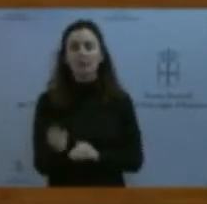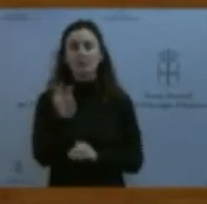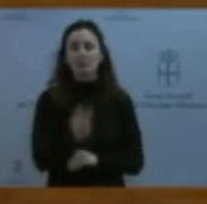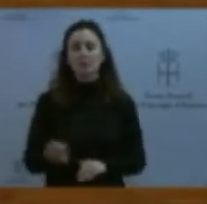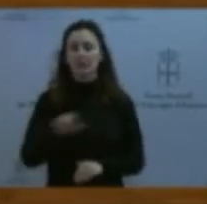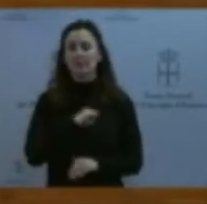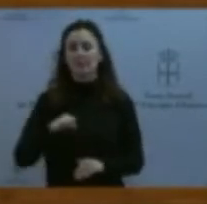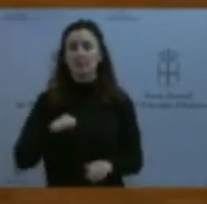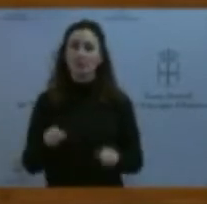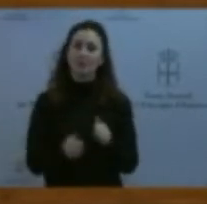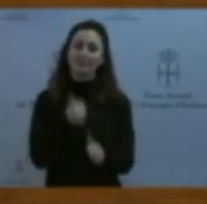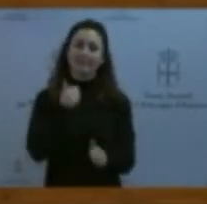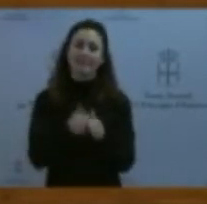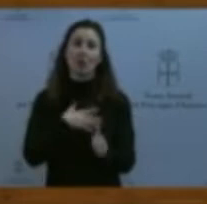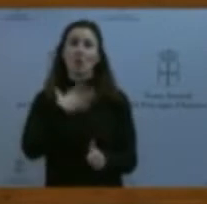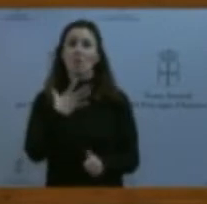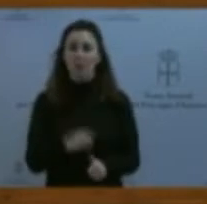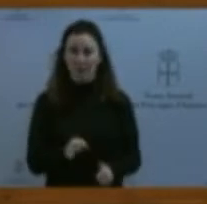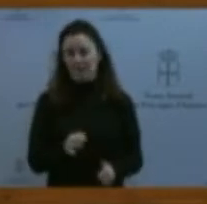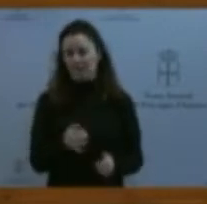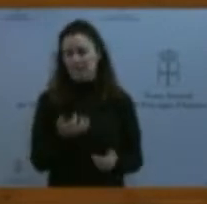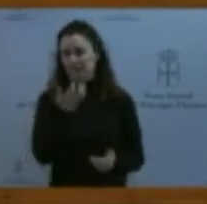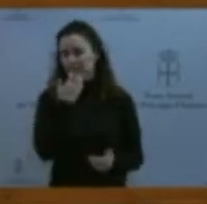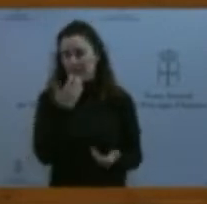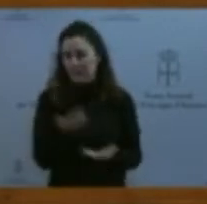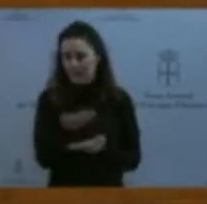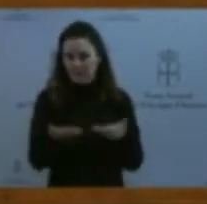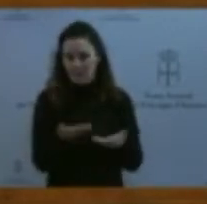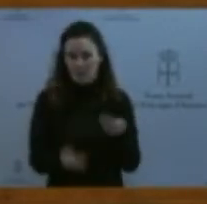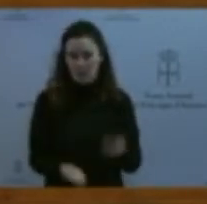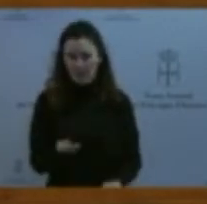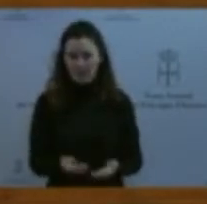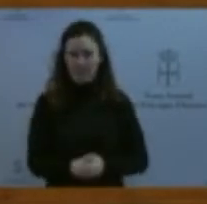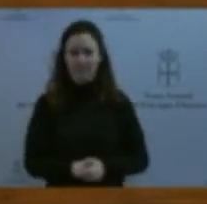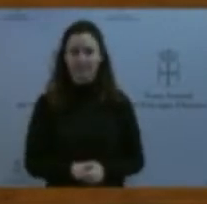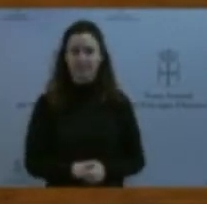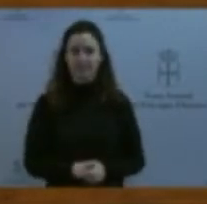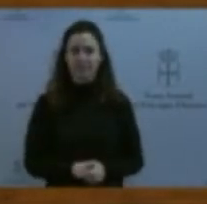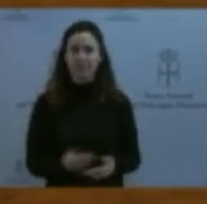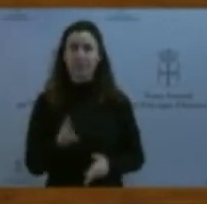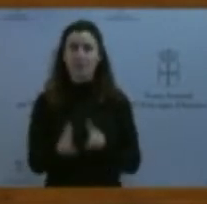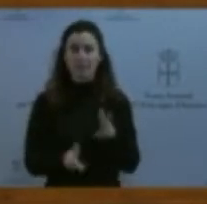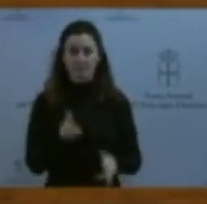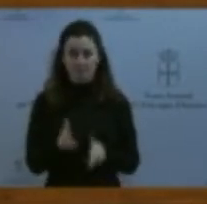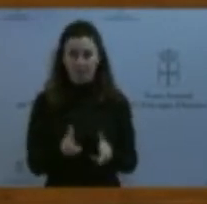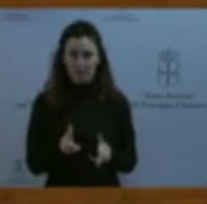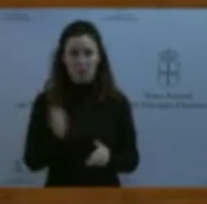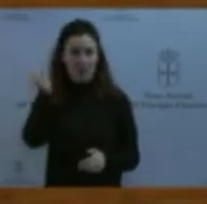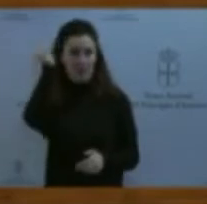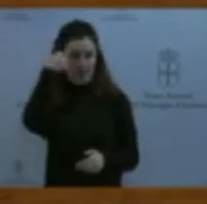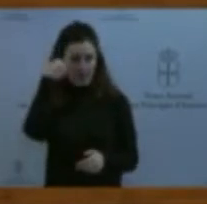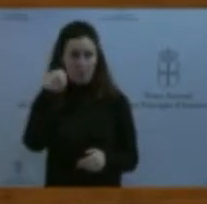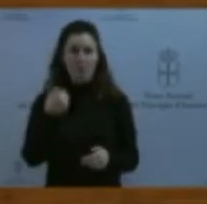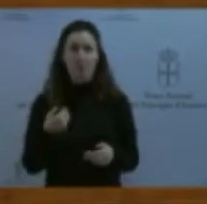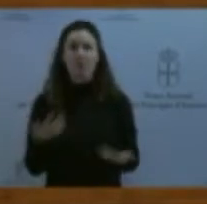como término comparativo, ¿no? Por ejemplo, con el País Vasco y con Aragón, que también ha publicado recientemente